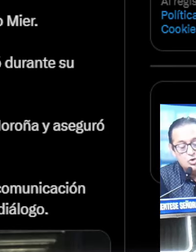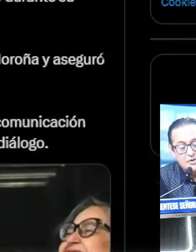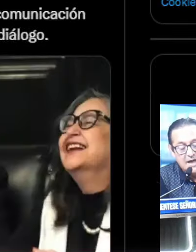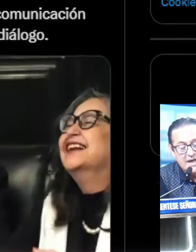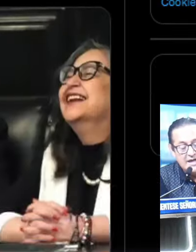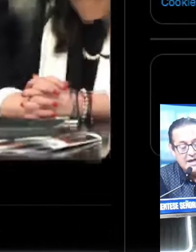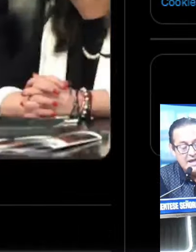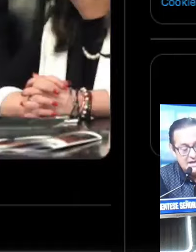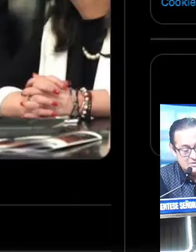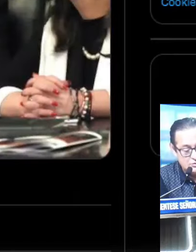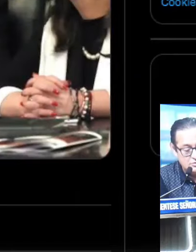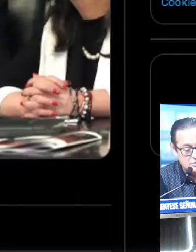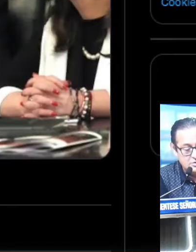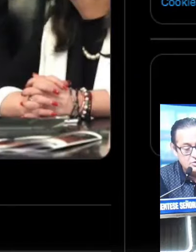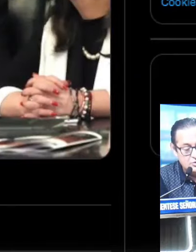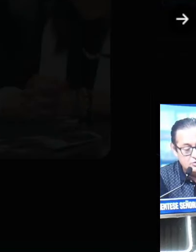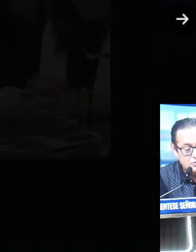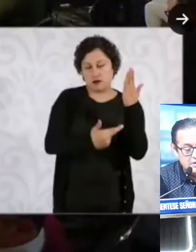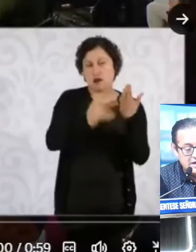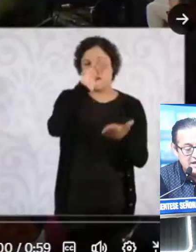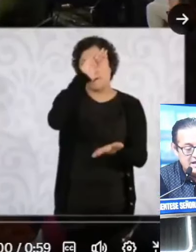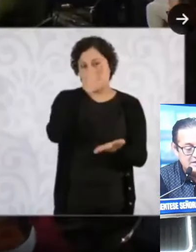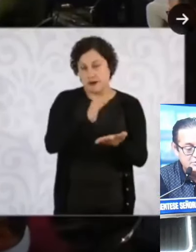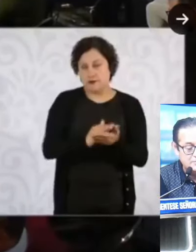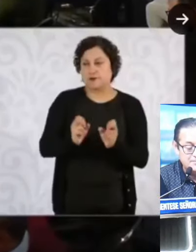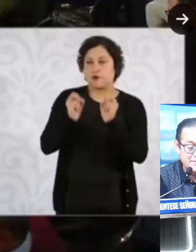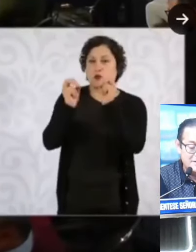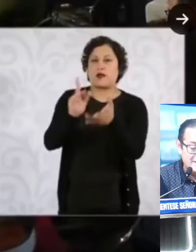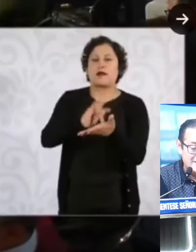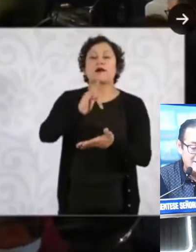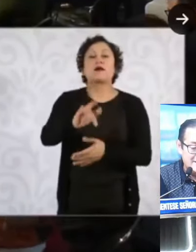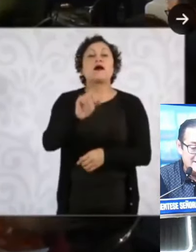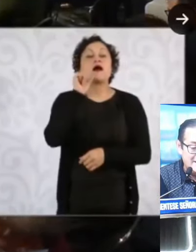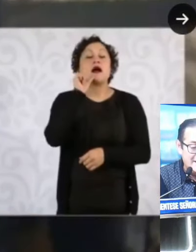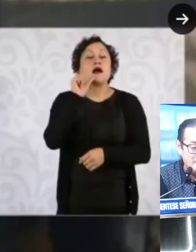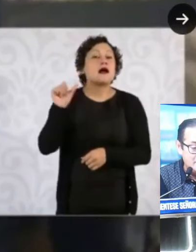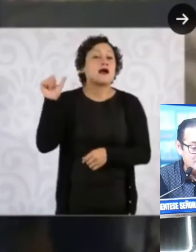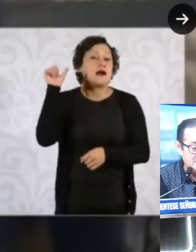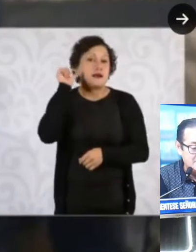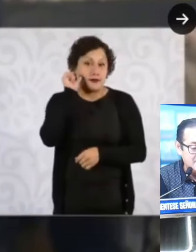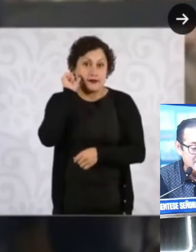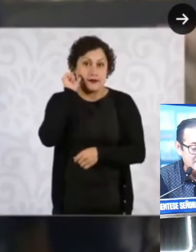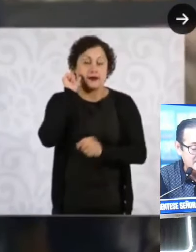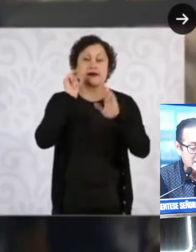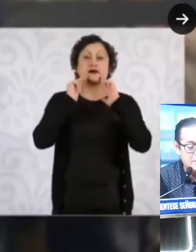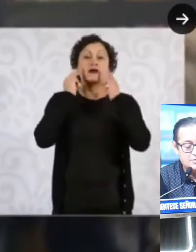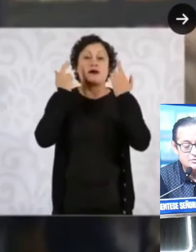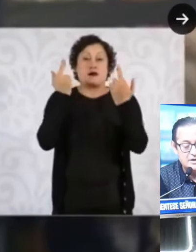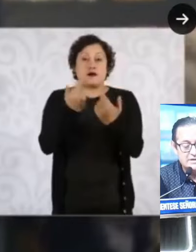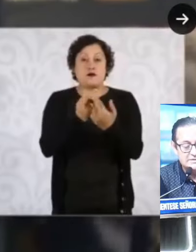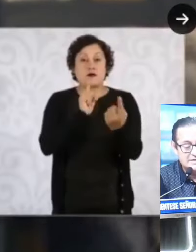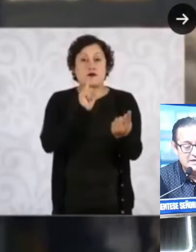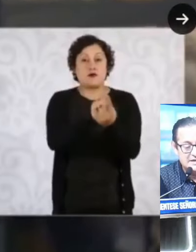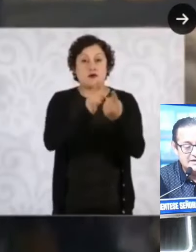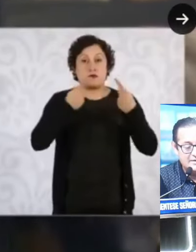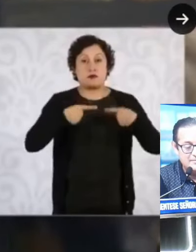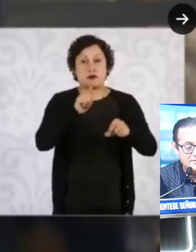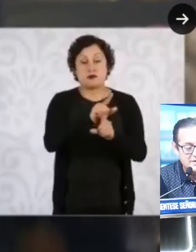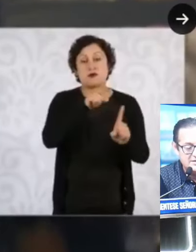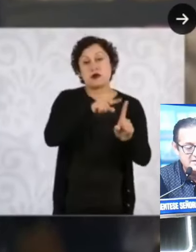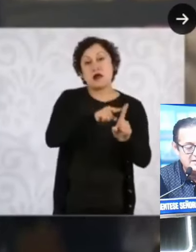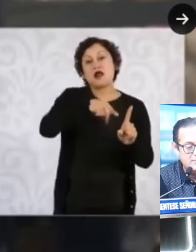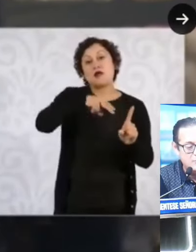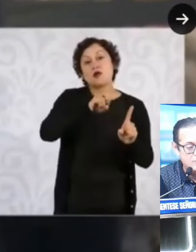acuerdo, de mantener, el diálogo. El día de ayer, hubo una reunión, de manera ya personal, entre Gerardo